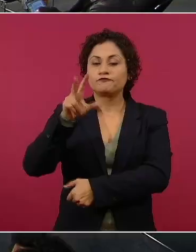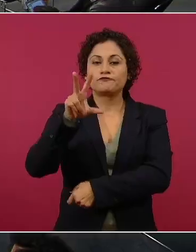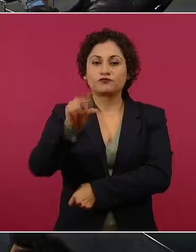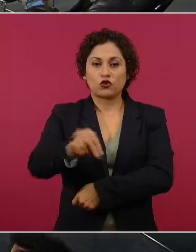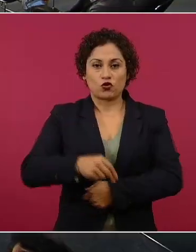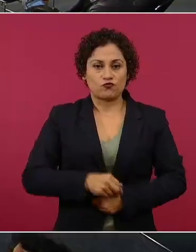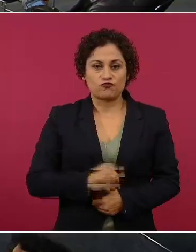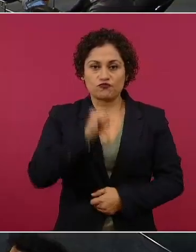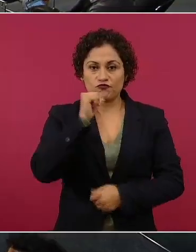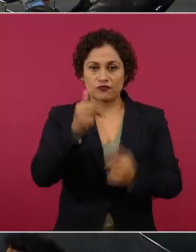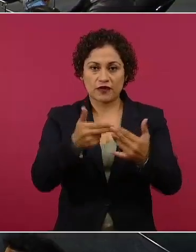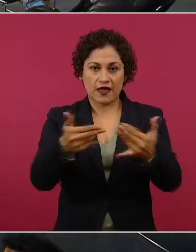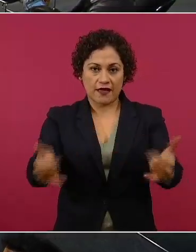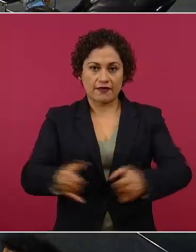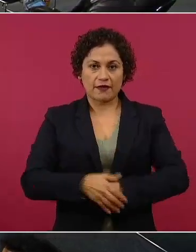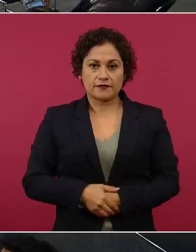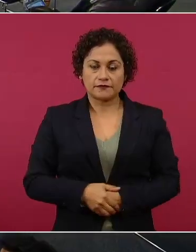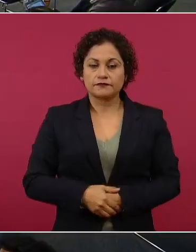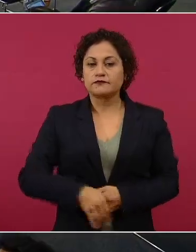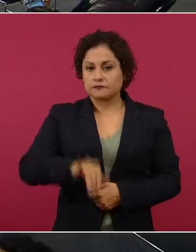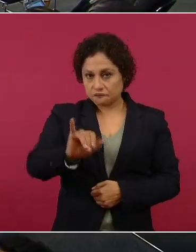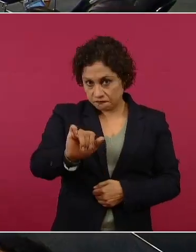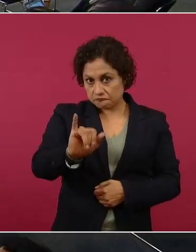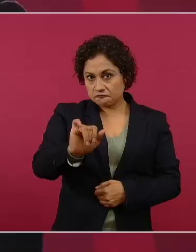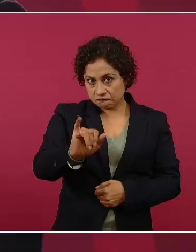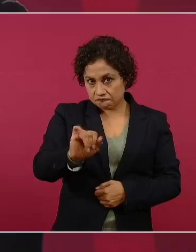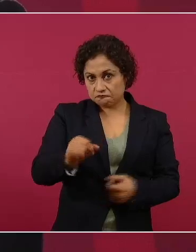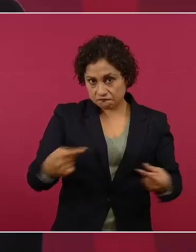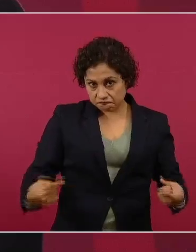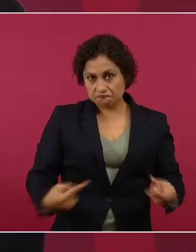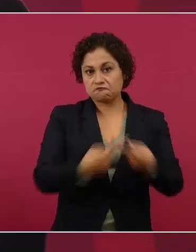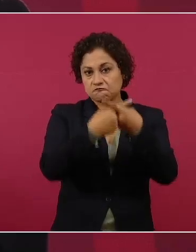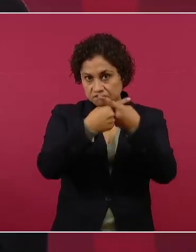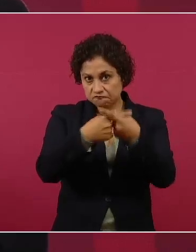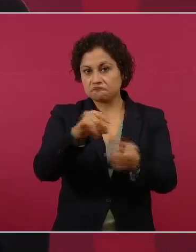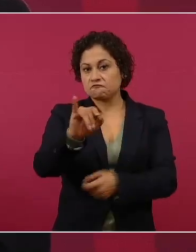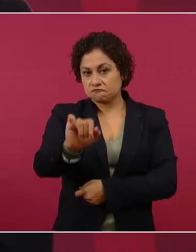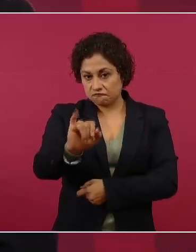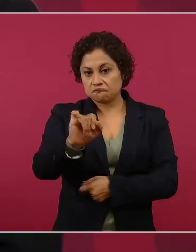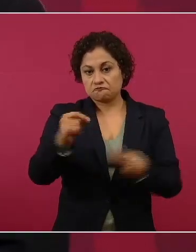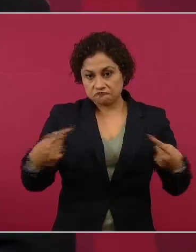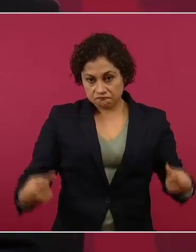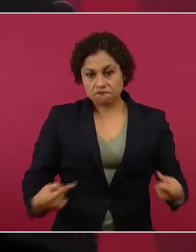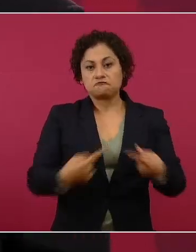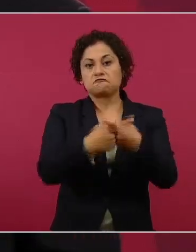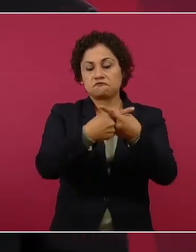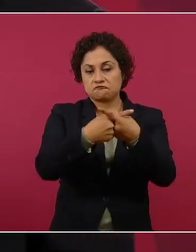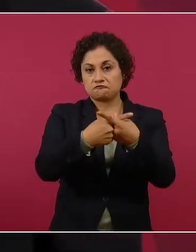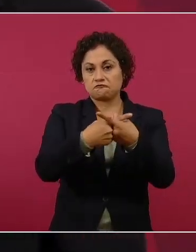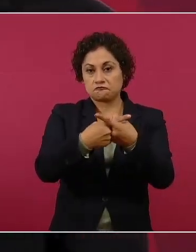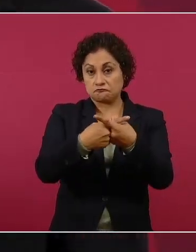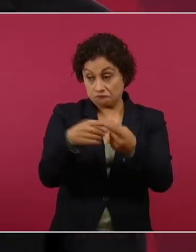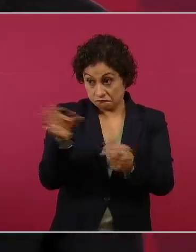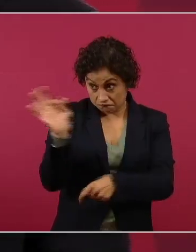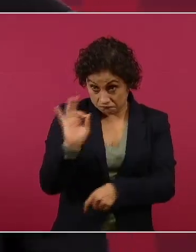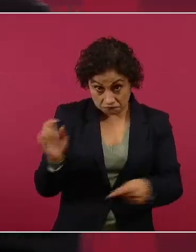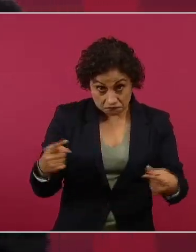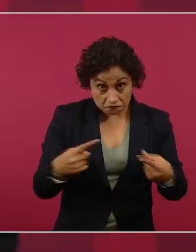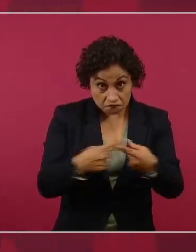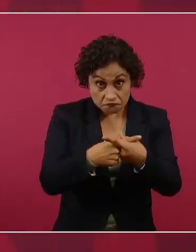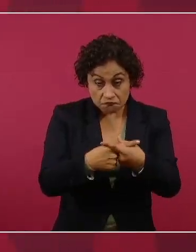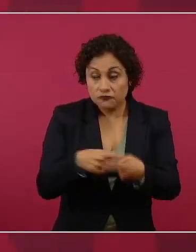En otro. Sí, sí hay contradicción. Sí, sí hay contradicción. Si es así, hay